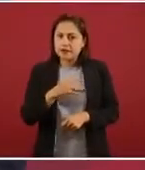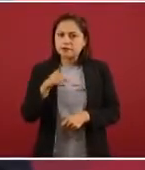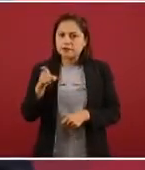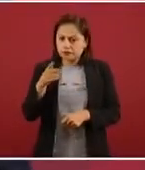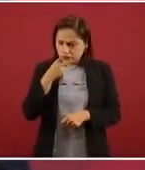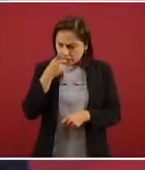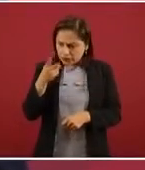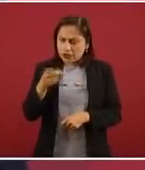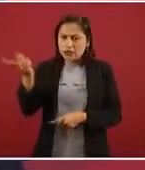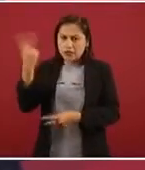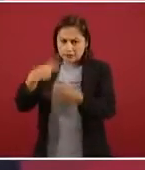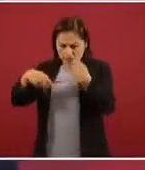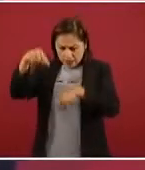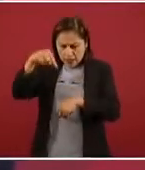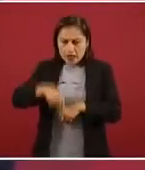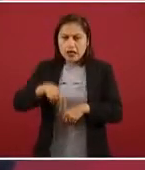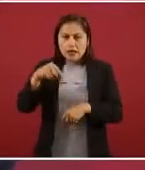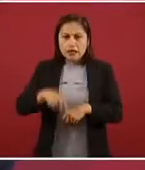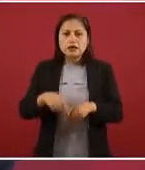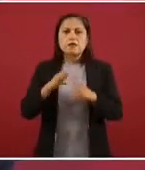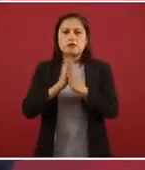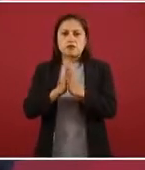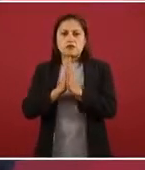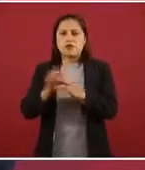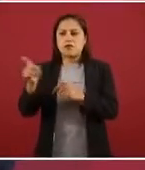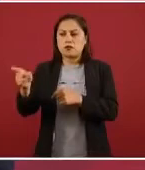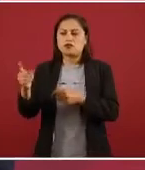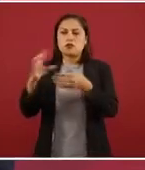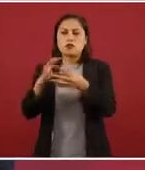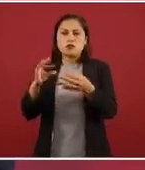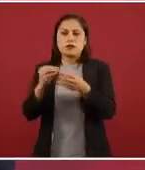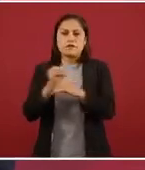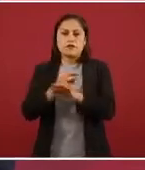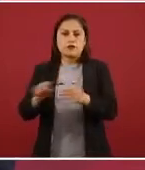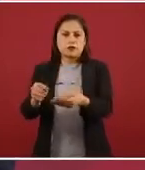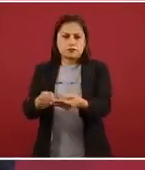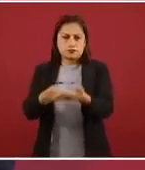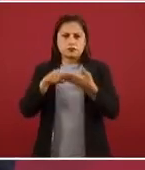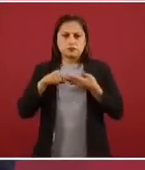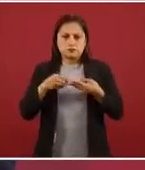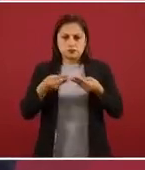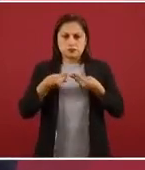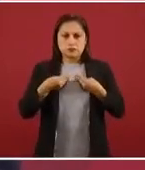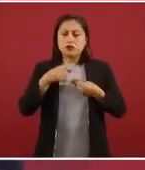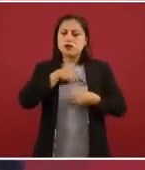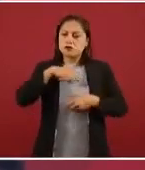nos des toda la información y atenderle para que